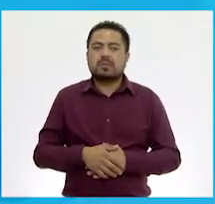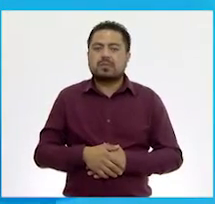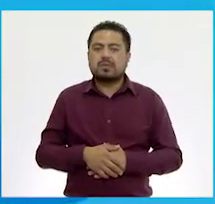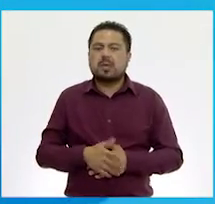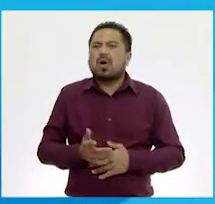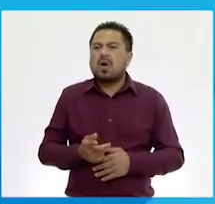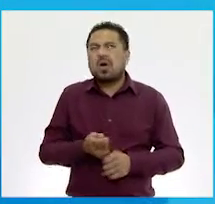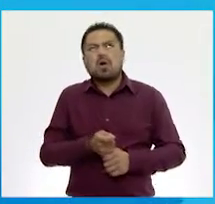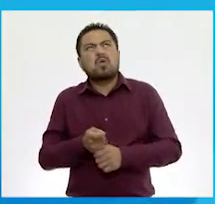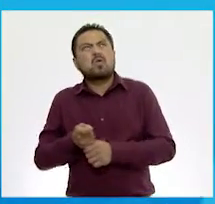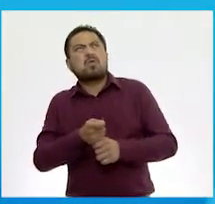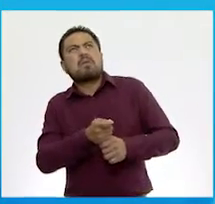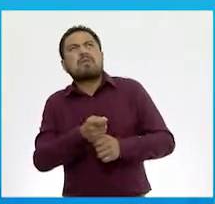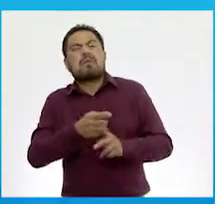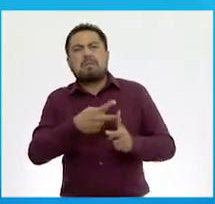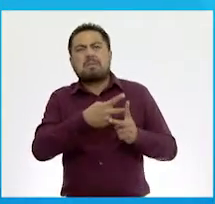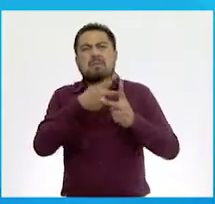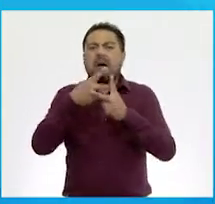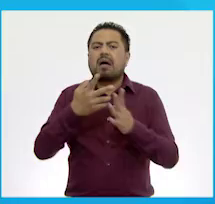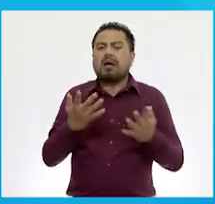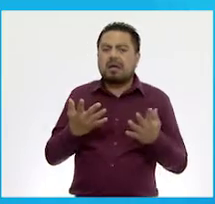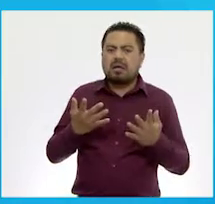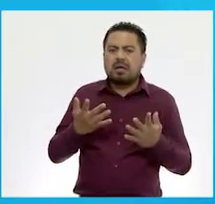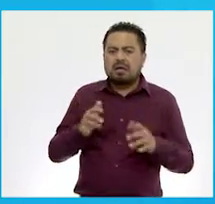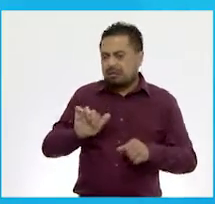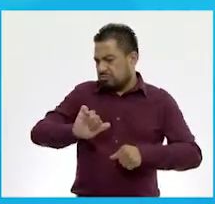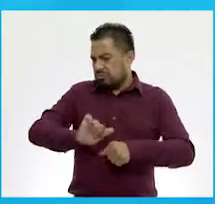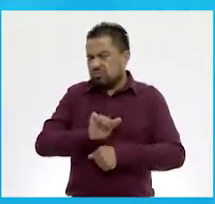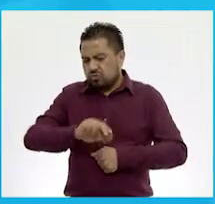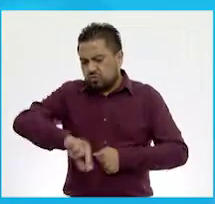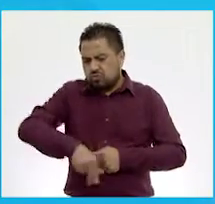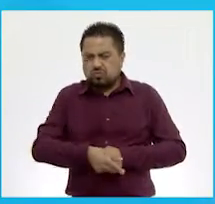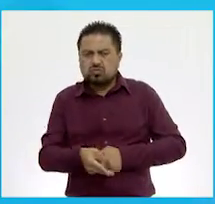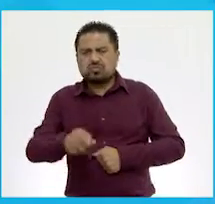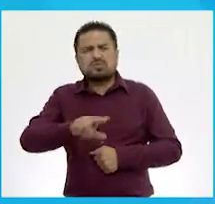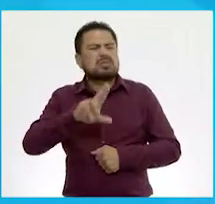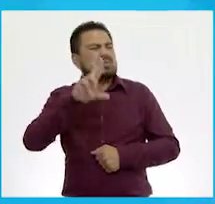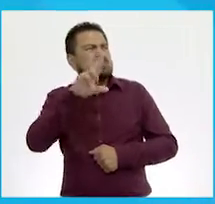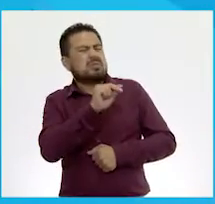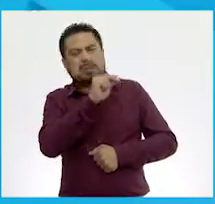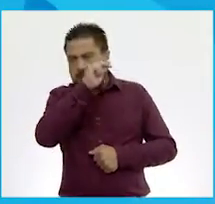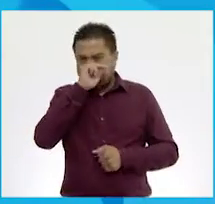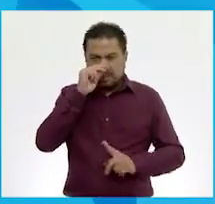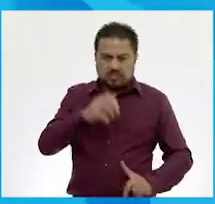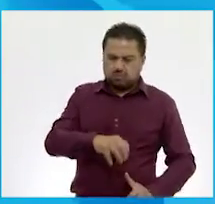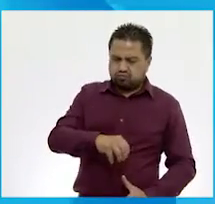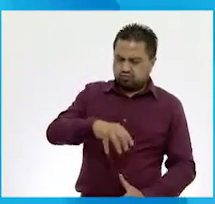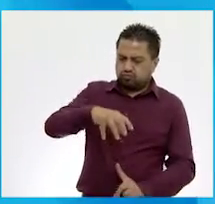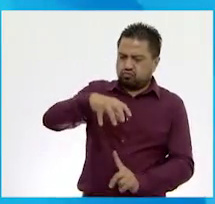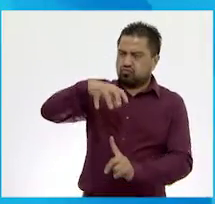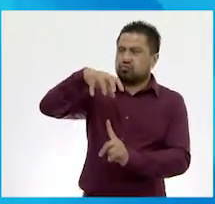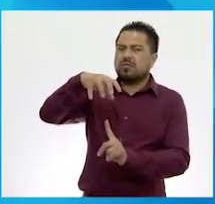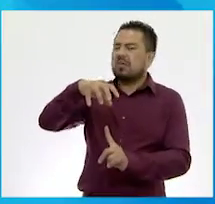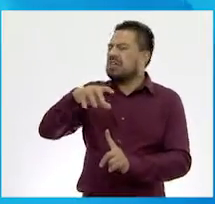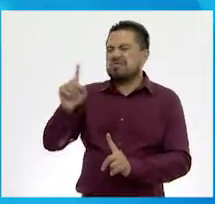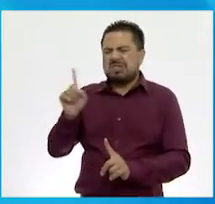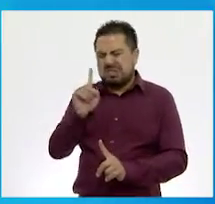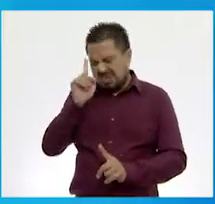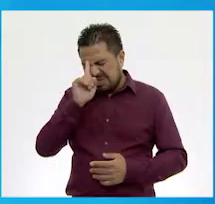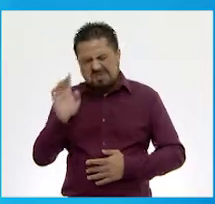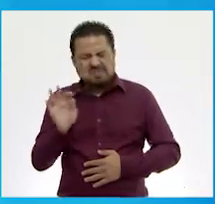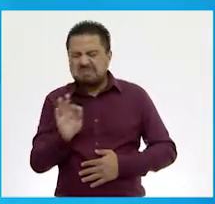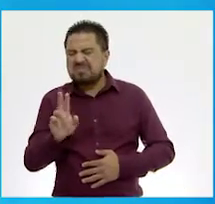¿Un papalote? Menos. ¿Un carrito? Nah. ¿Un globo aerostático? Lo dudo.